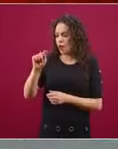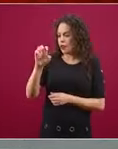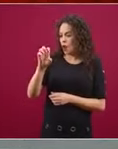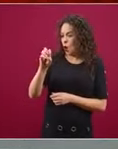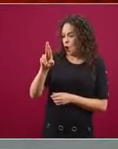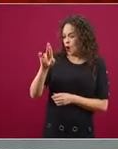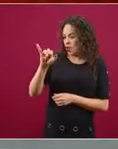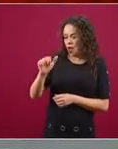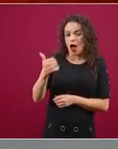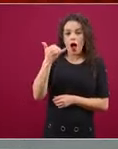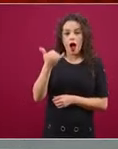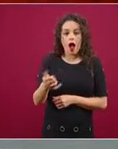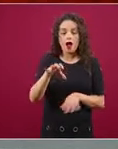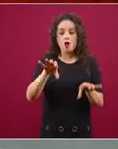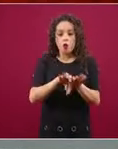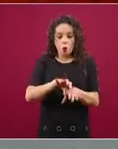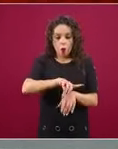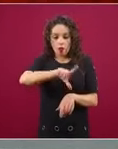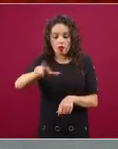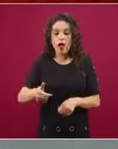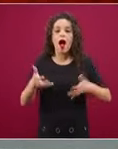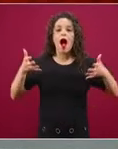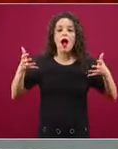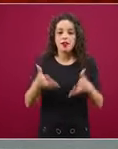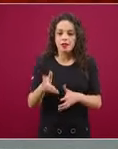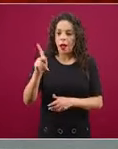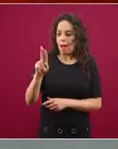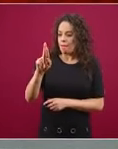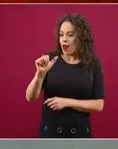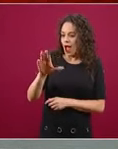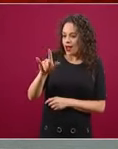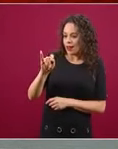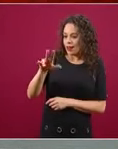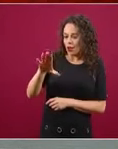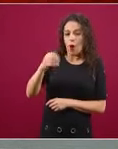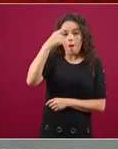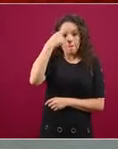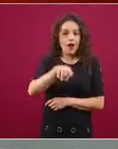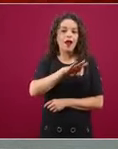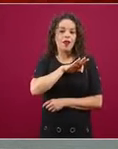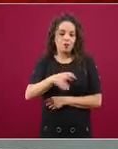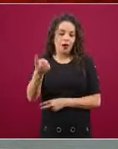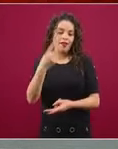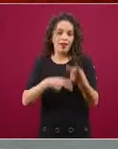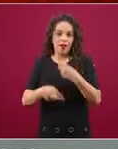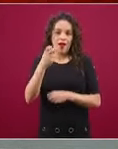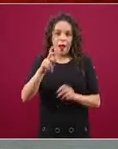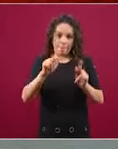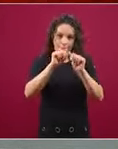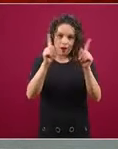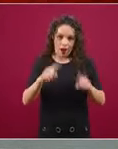supone, metodologías que construyan paz. Y desde luego todas van acompañadas